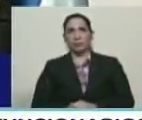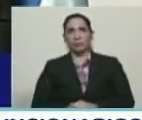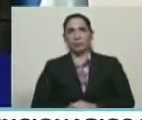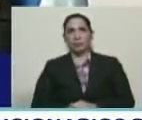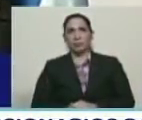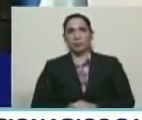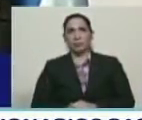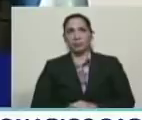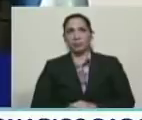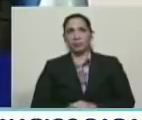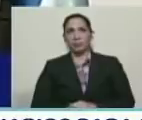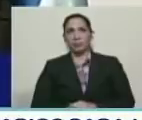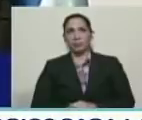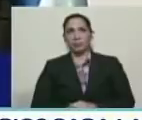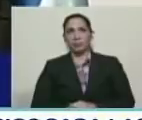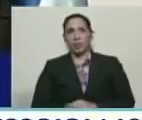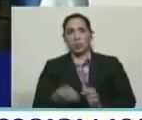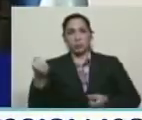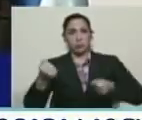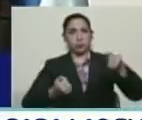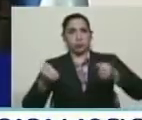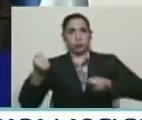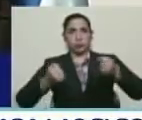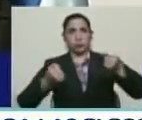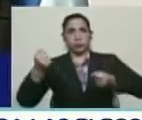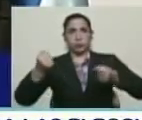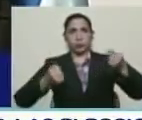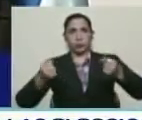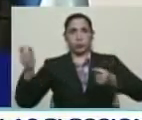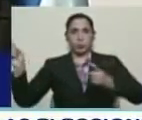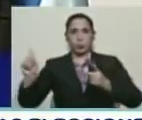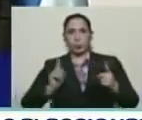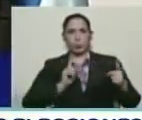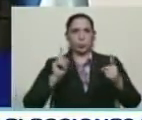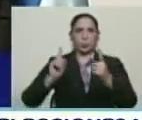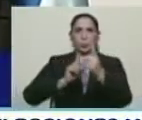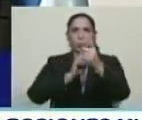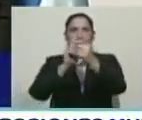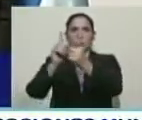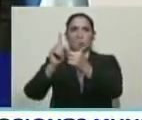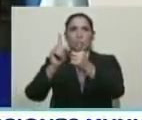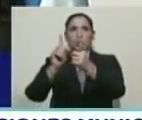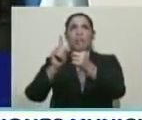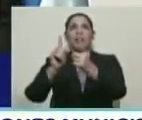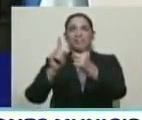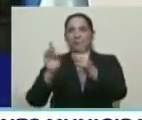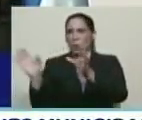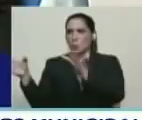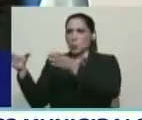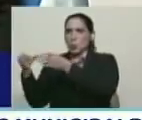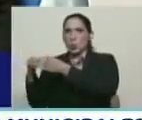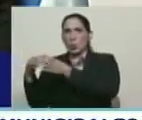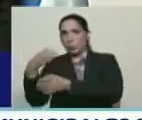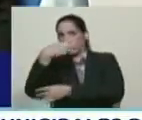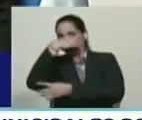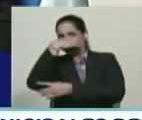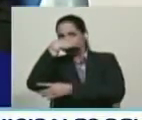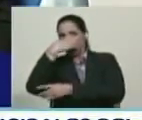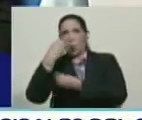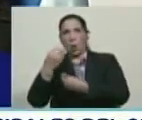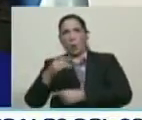dos vehículos mientras se trasladaba al sector Macuto de Santa Lucía. Los captores se identificaron en ese momento